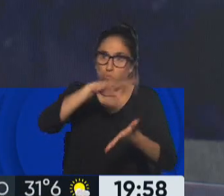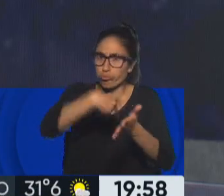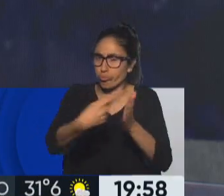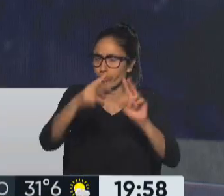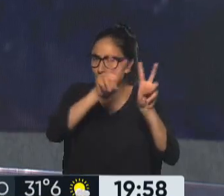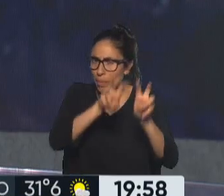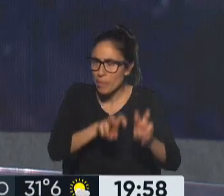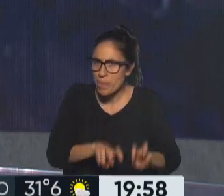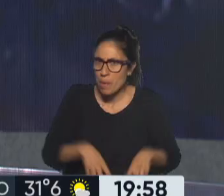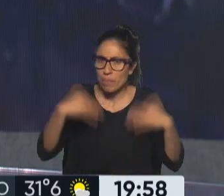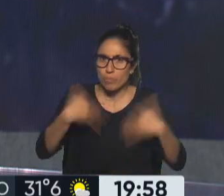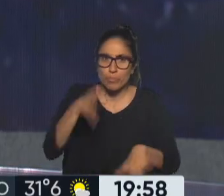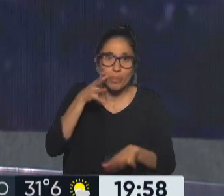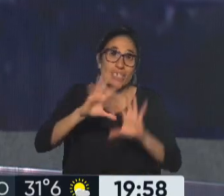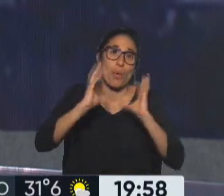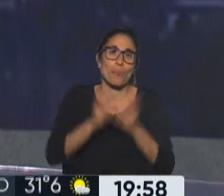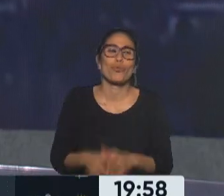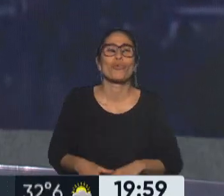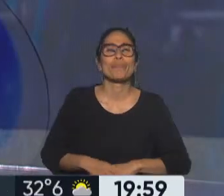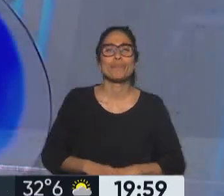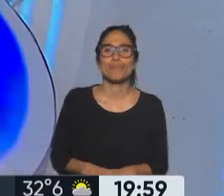semana volvemos a contar lo que pasa en el mundo, que la pase bien.